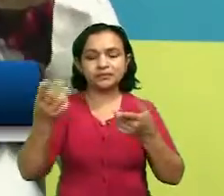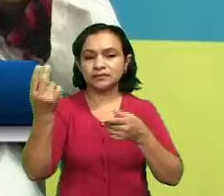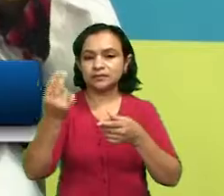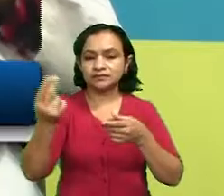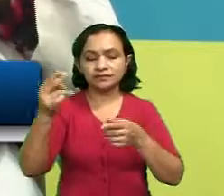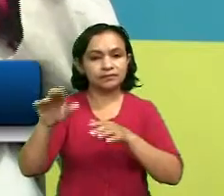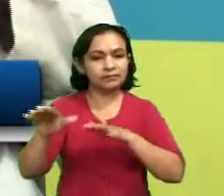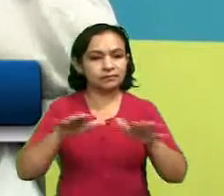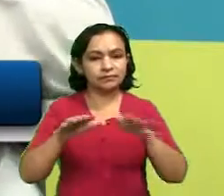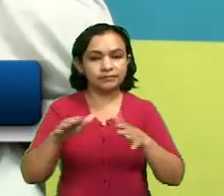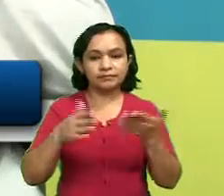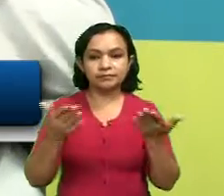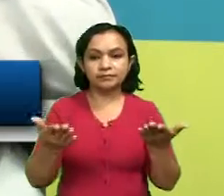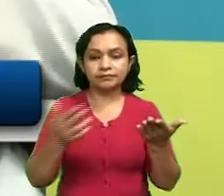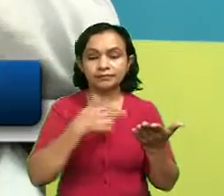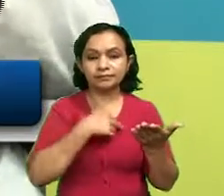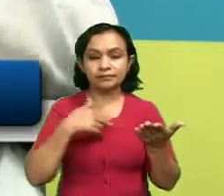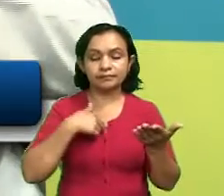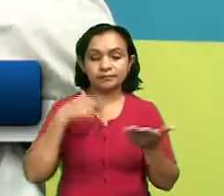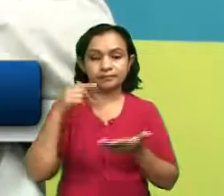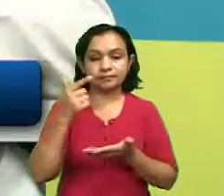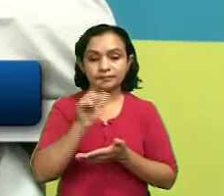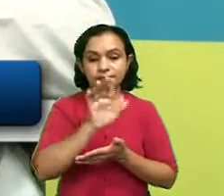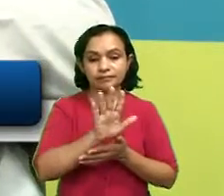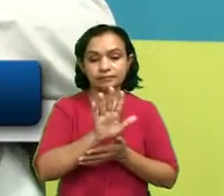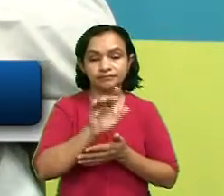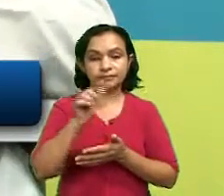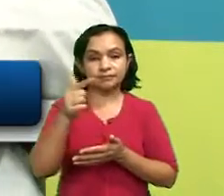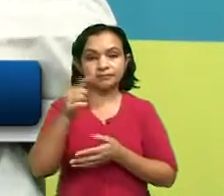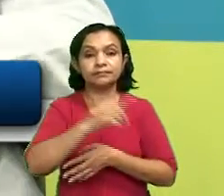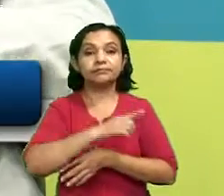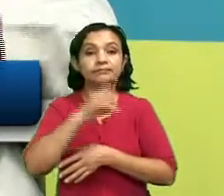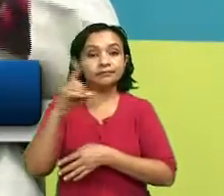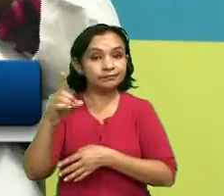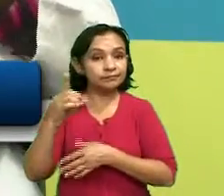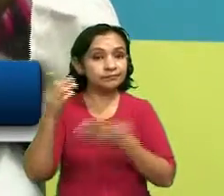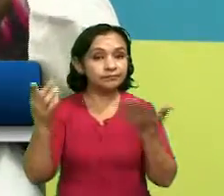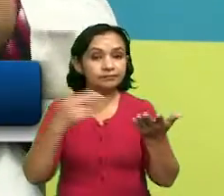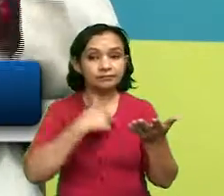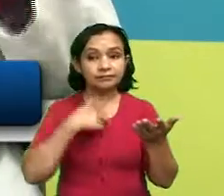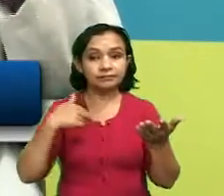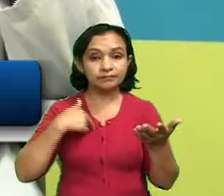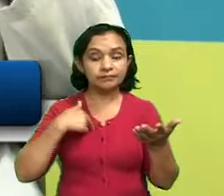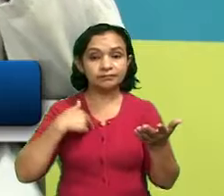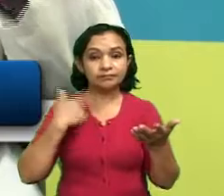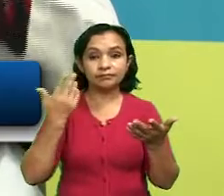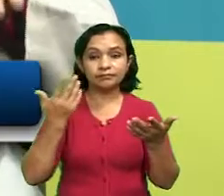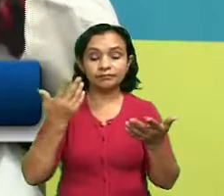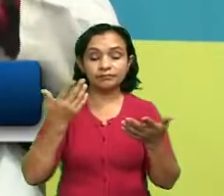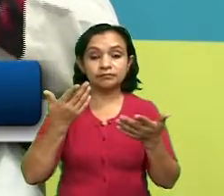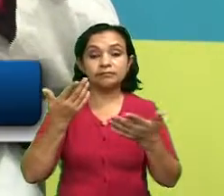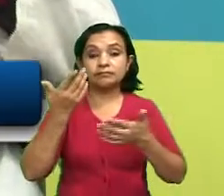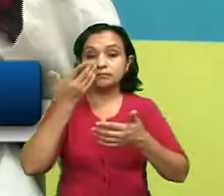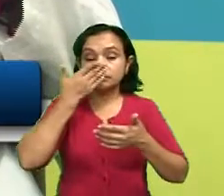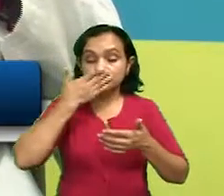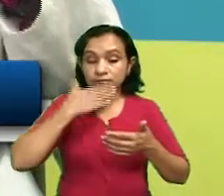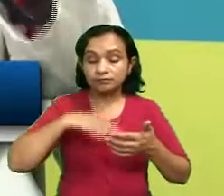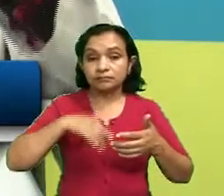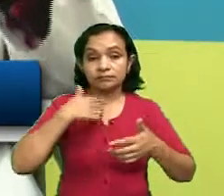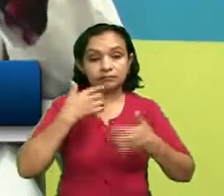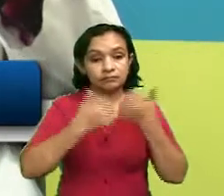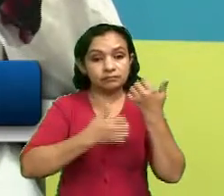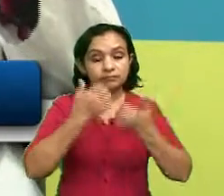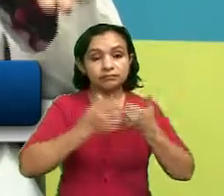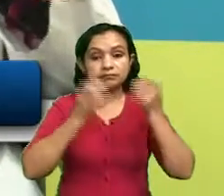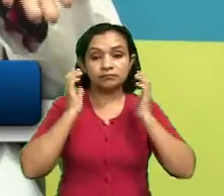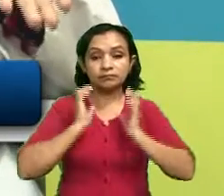ser utilizado, porque normalmente el tratamiento te va a durar de 5 a 7 días. Entonces lo que vas a producir más bien es una intoxicación o otra